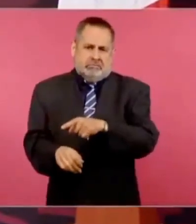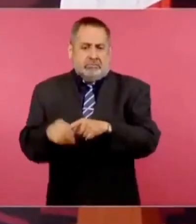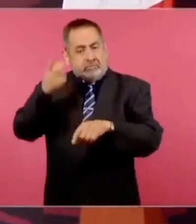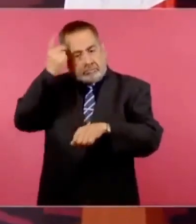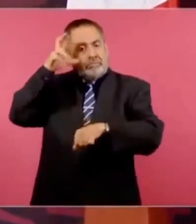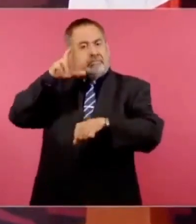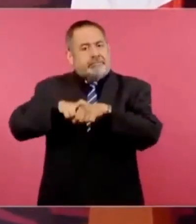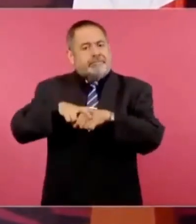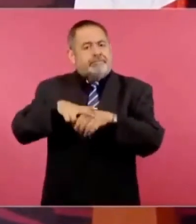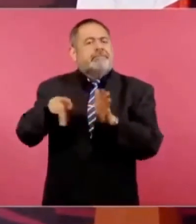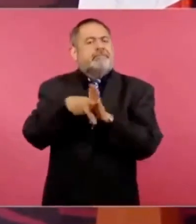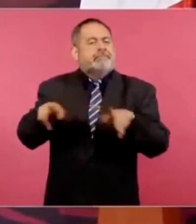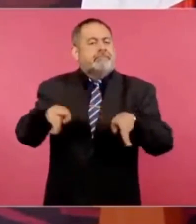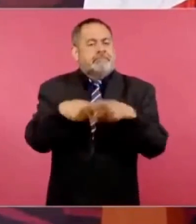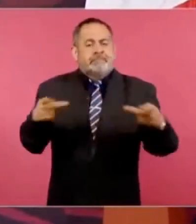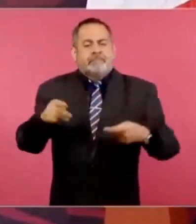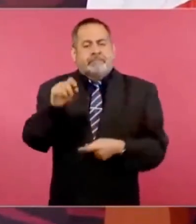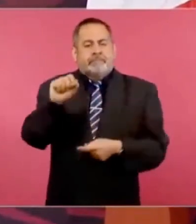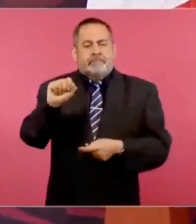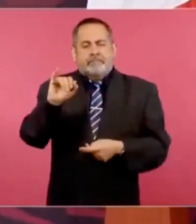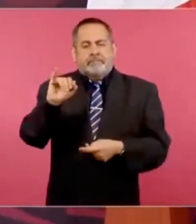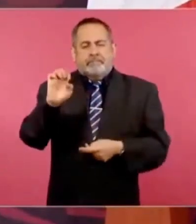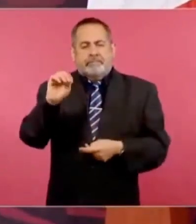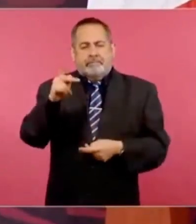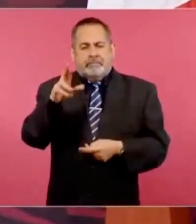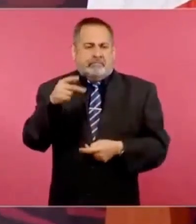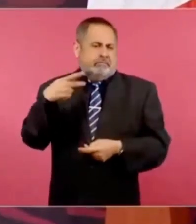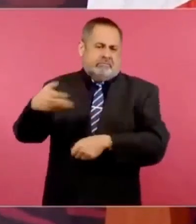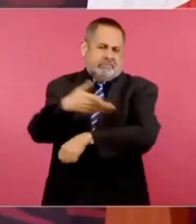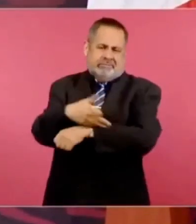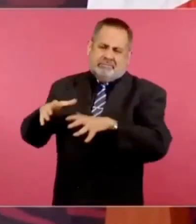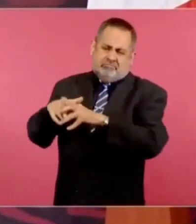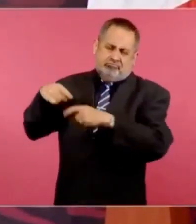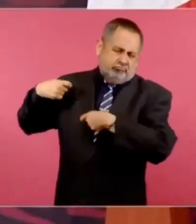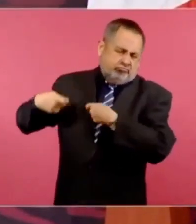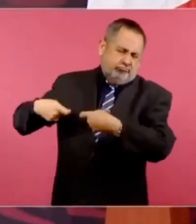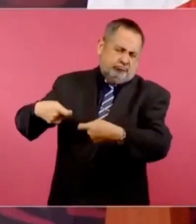director del Siempre, toda una familia de periodistas.